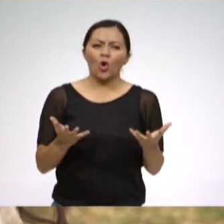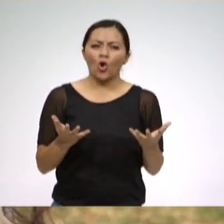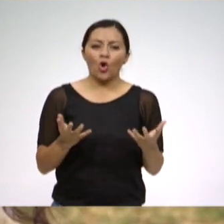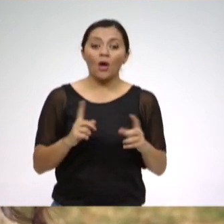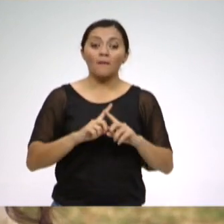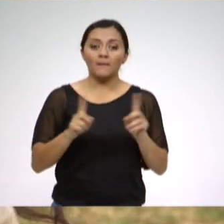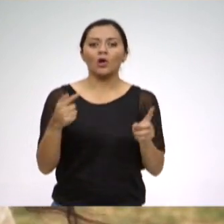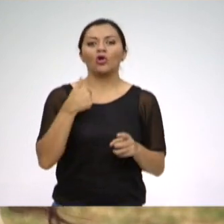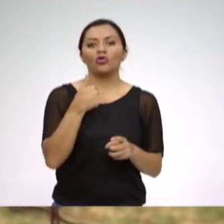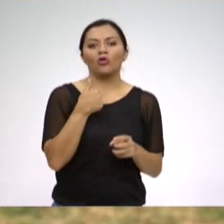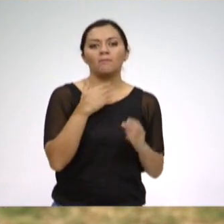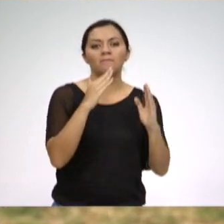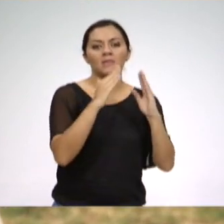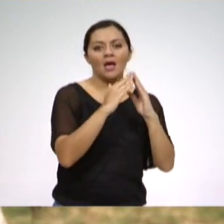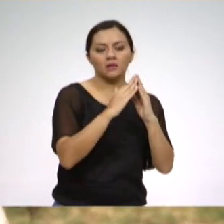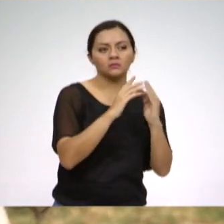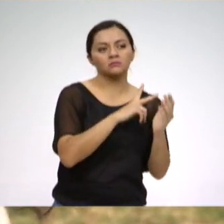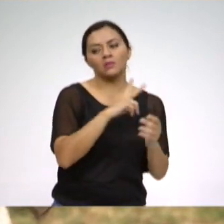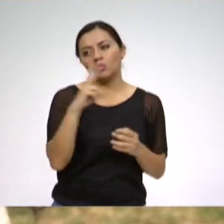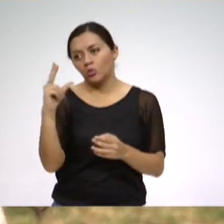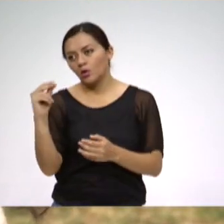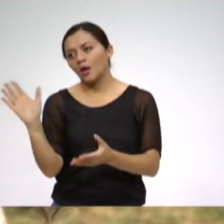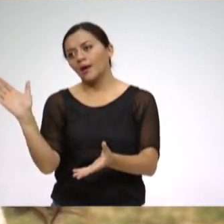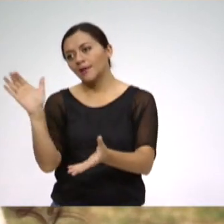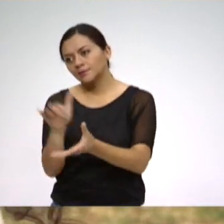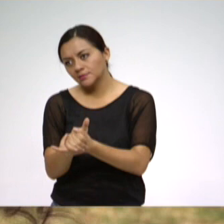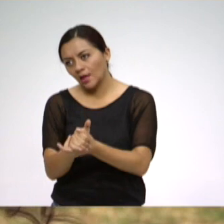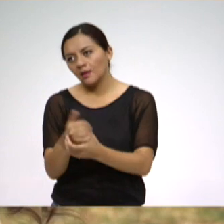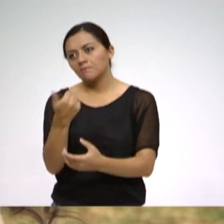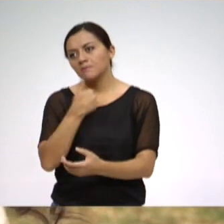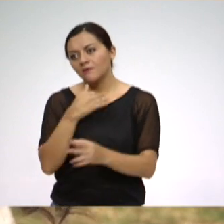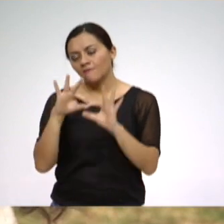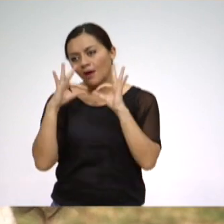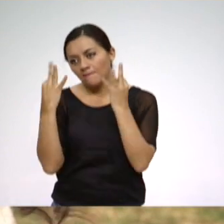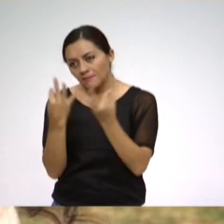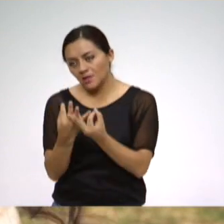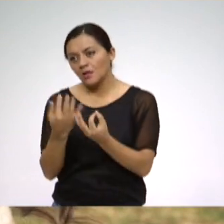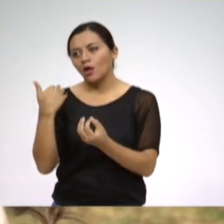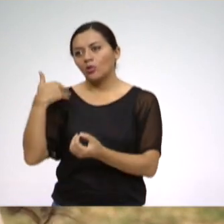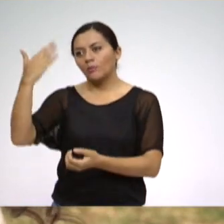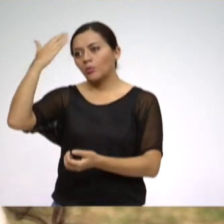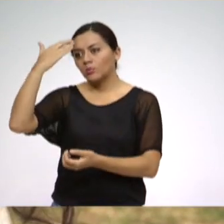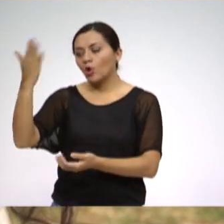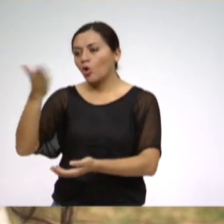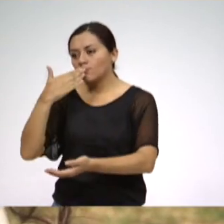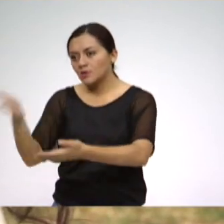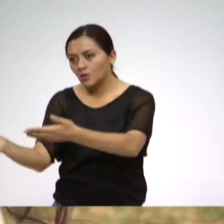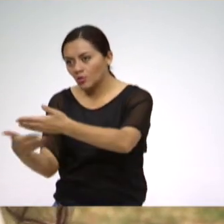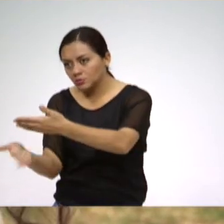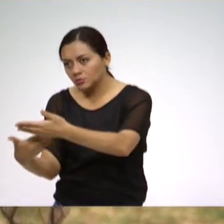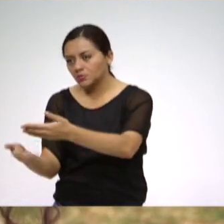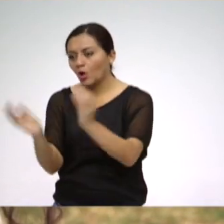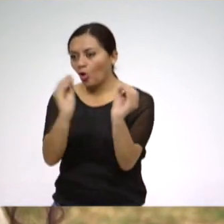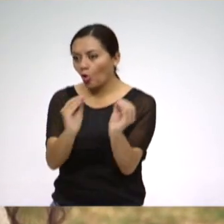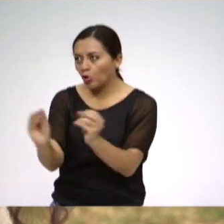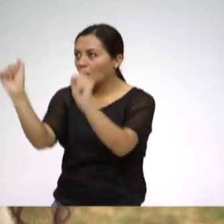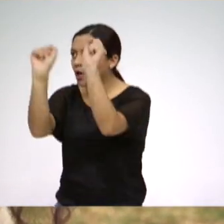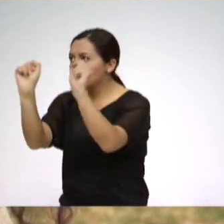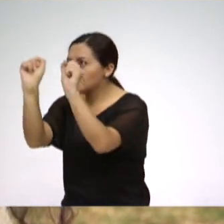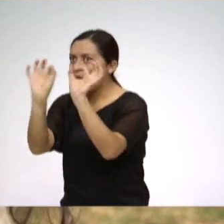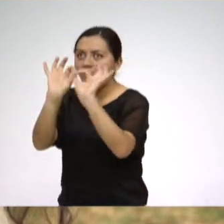que irme de la casa, casarme, tener mi propia familia, preocuparme por la comida, preocuparme por el orden,